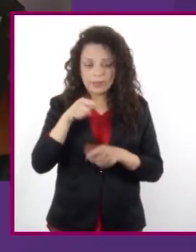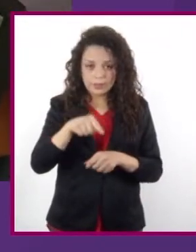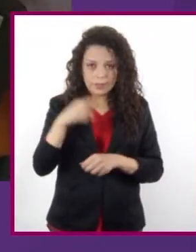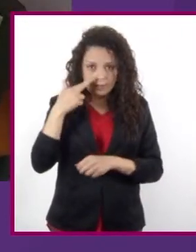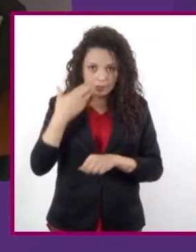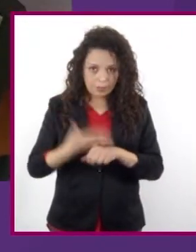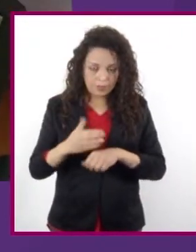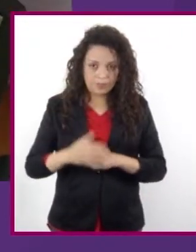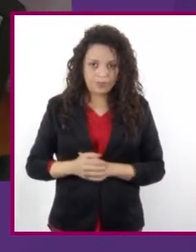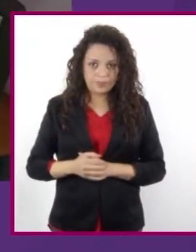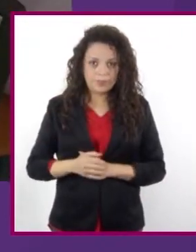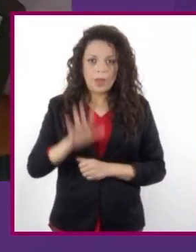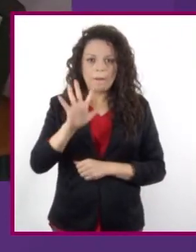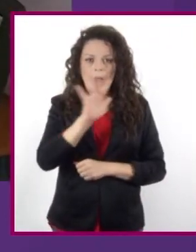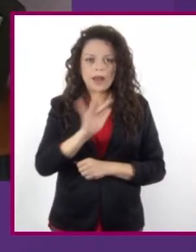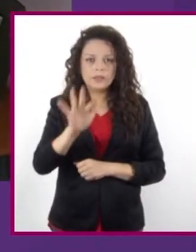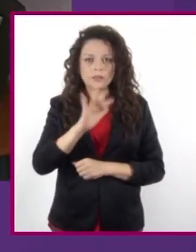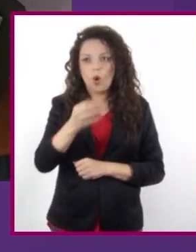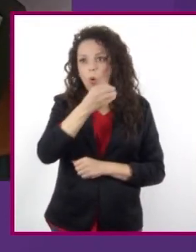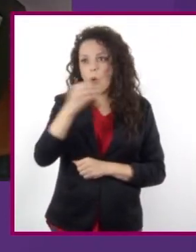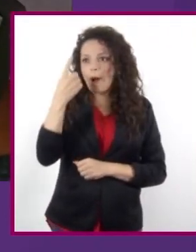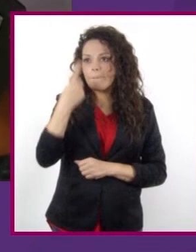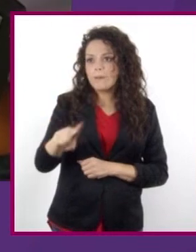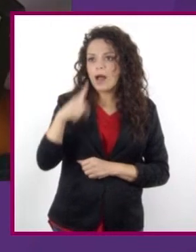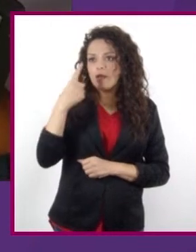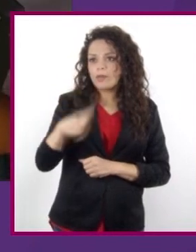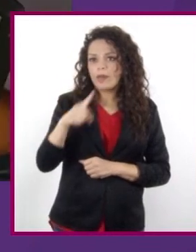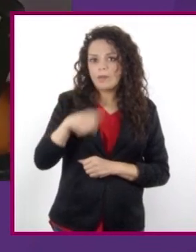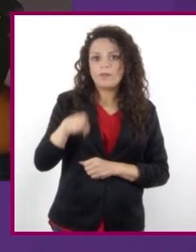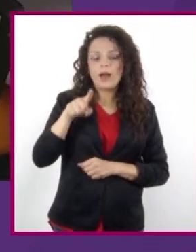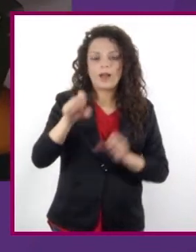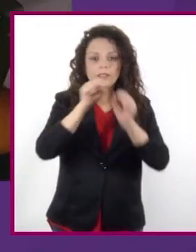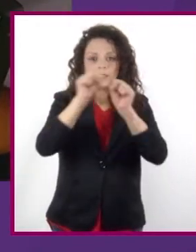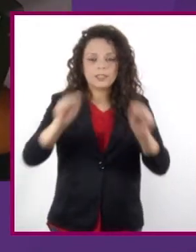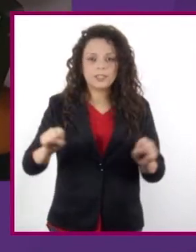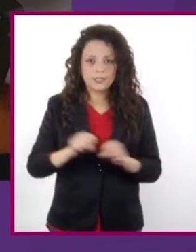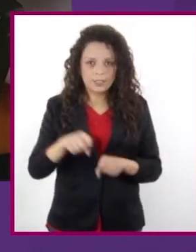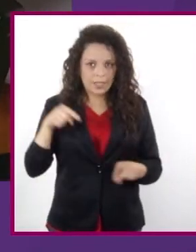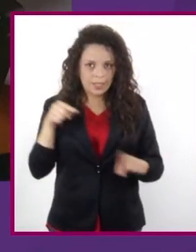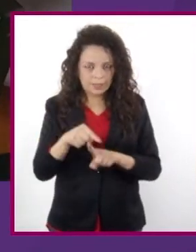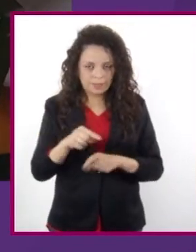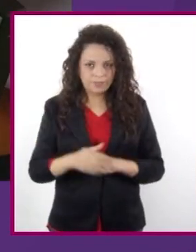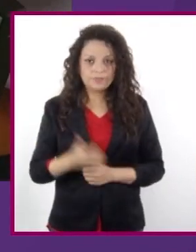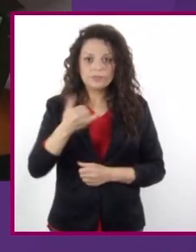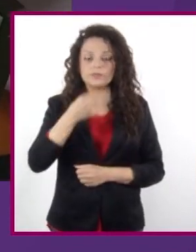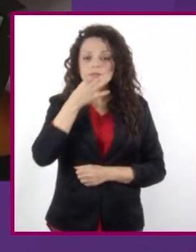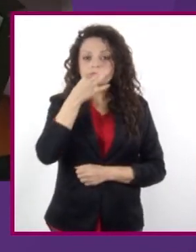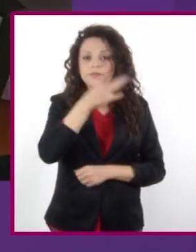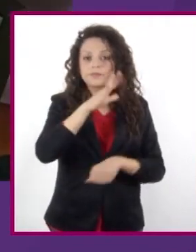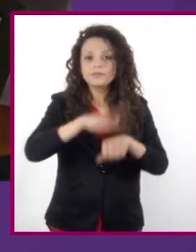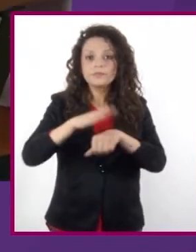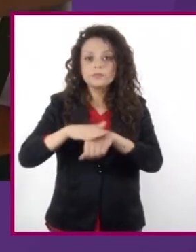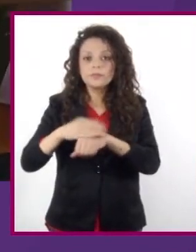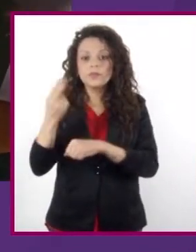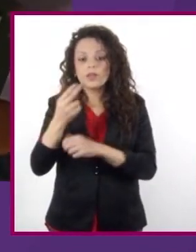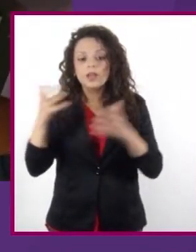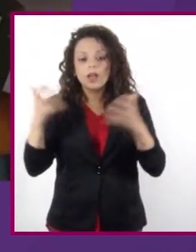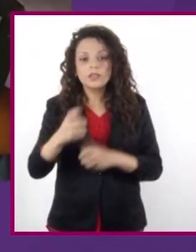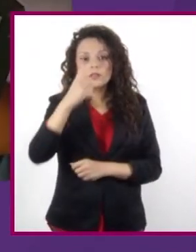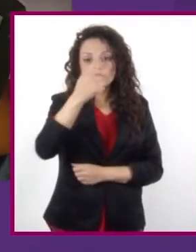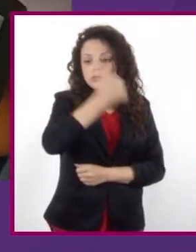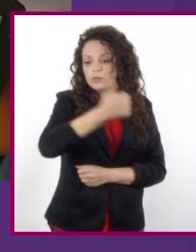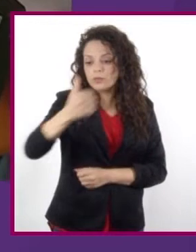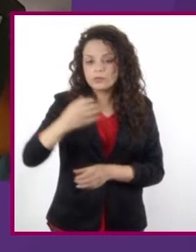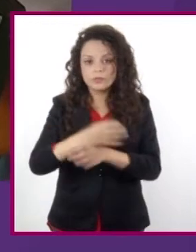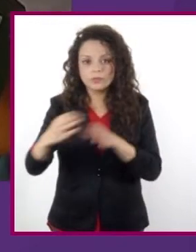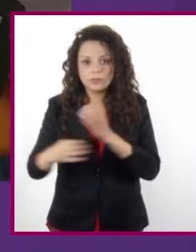leyendo las órdenes y requisitos del sistema operativo, así como las instrucciones de cada uno de los componentes y las